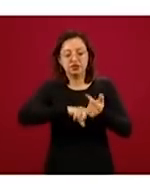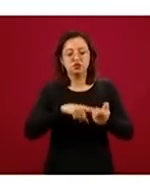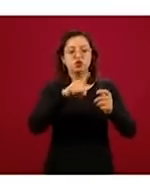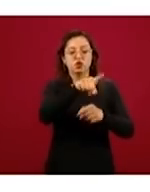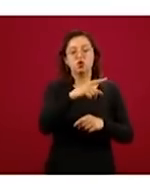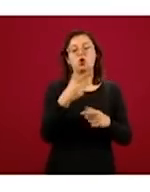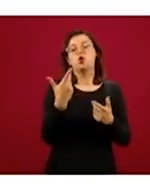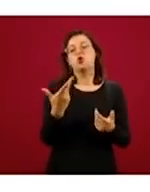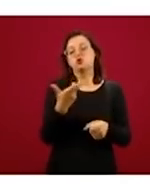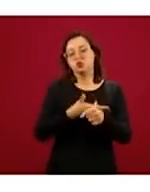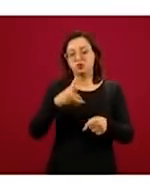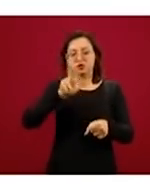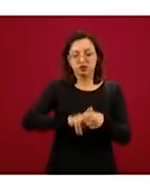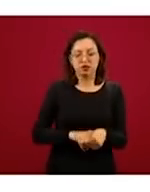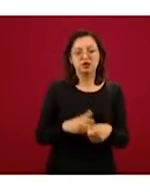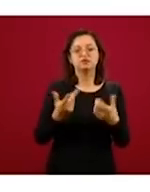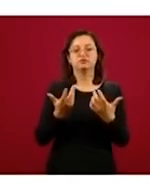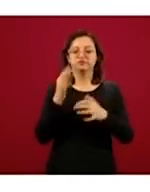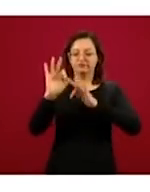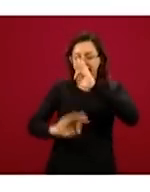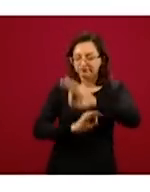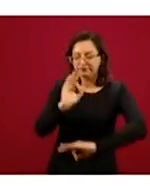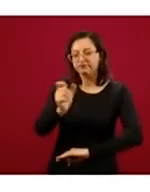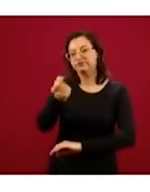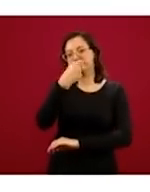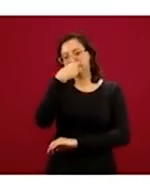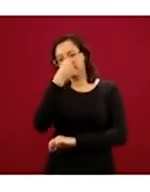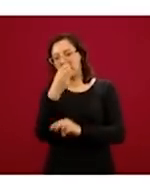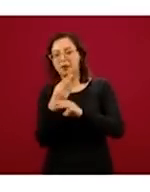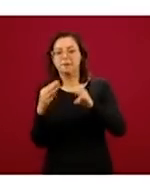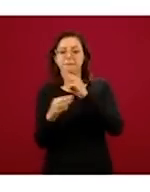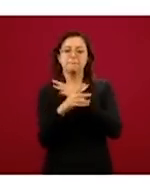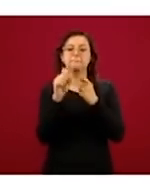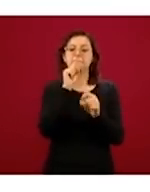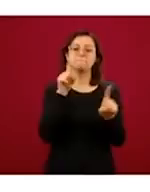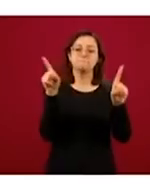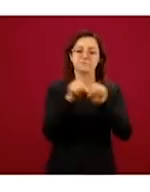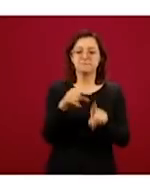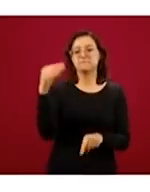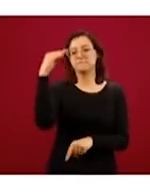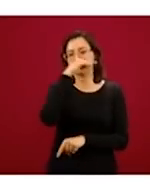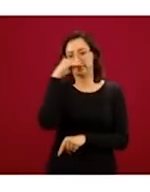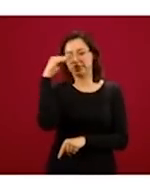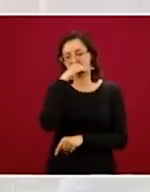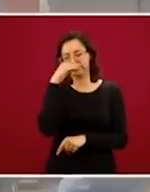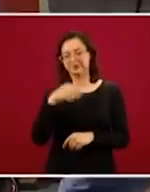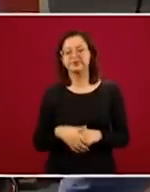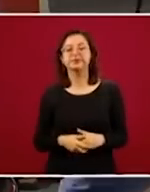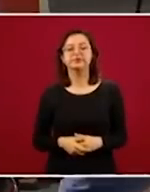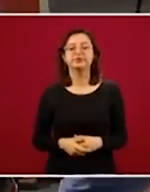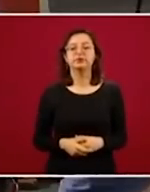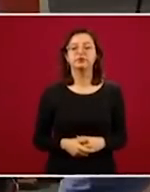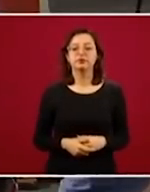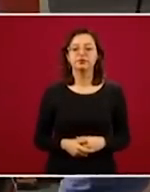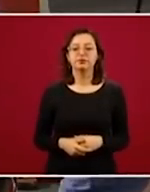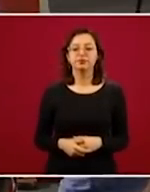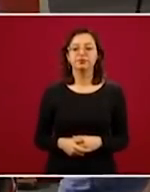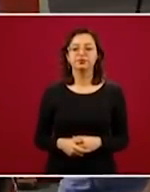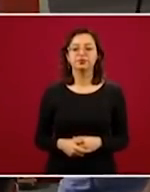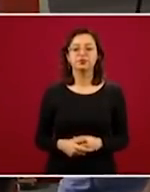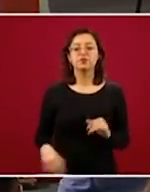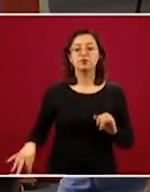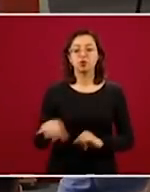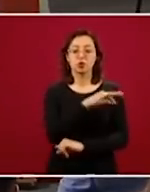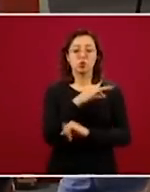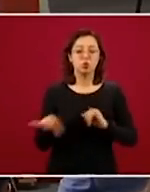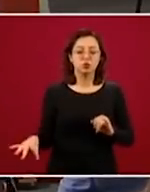atención médica y desde luego también la gratuidad de los servicios y el último